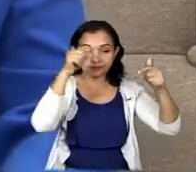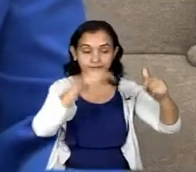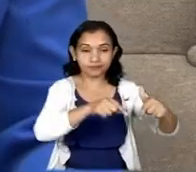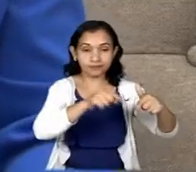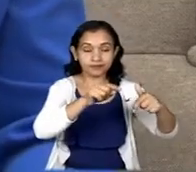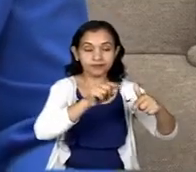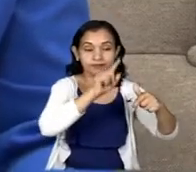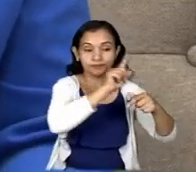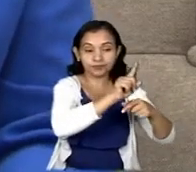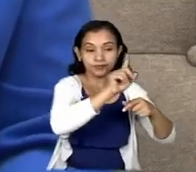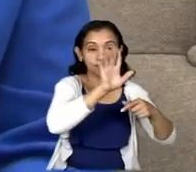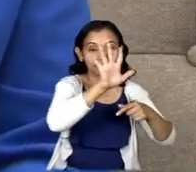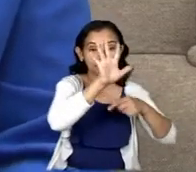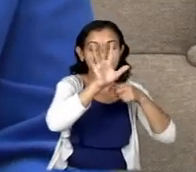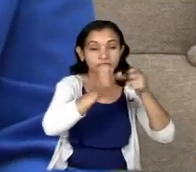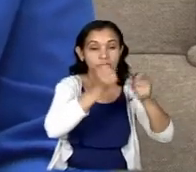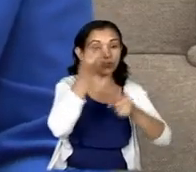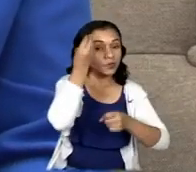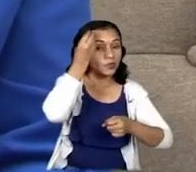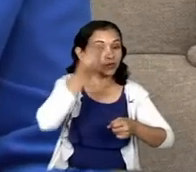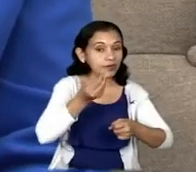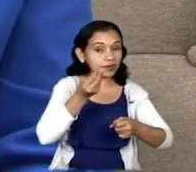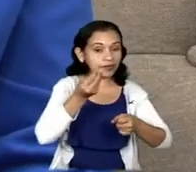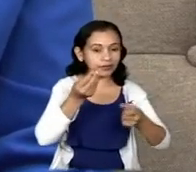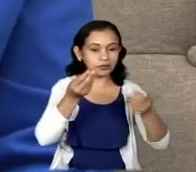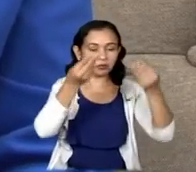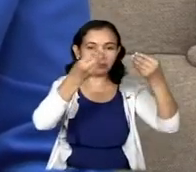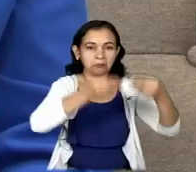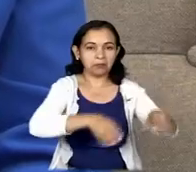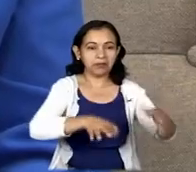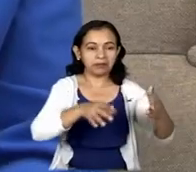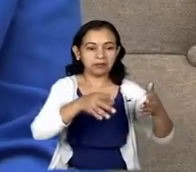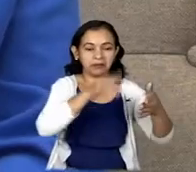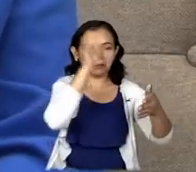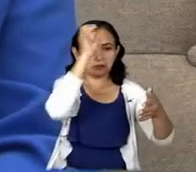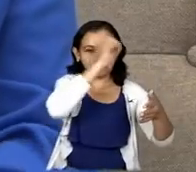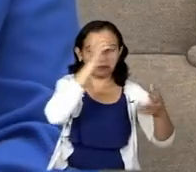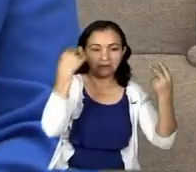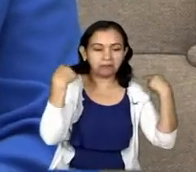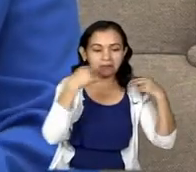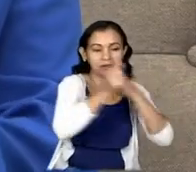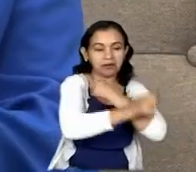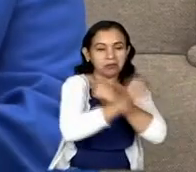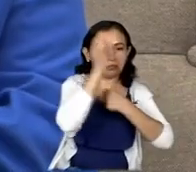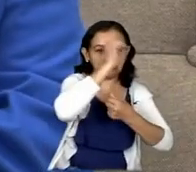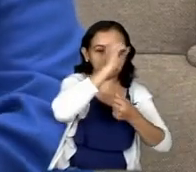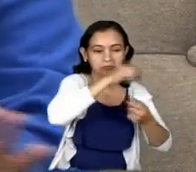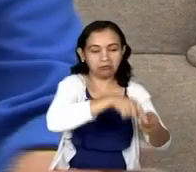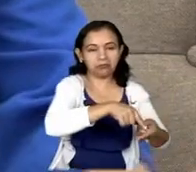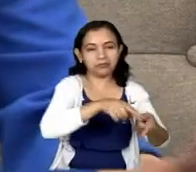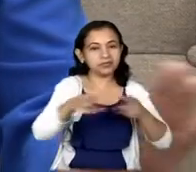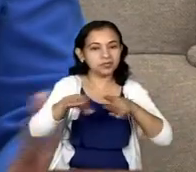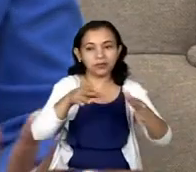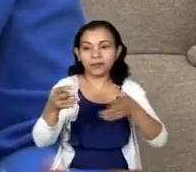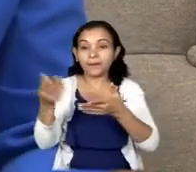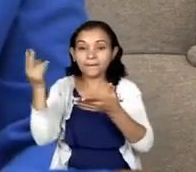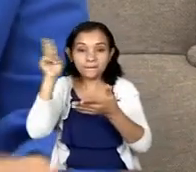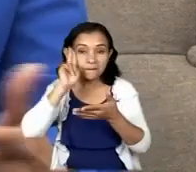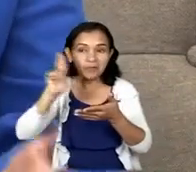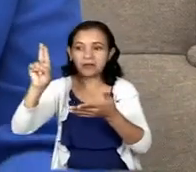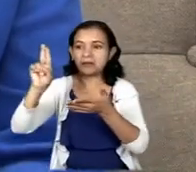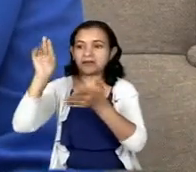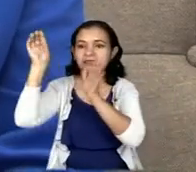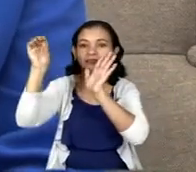la secundaria, que estaba prácticamente abandonada. Entonces ahí comenzó el conflicto del no poder ingresar a la